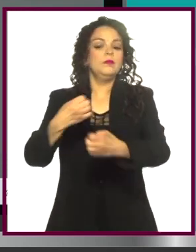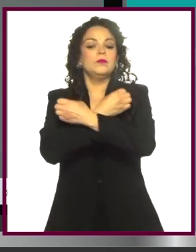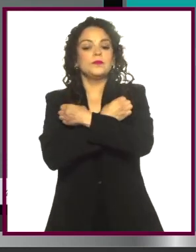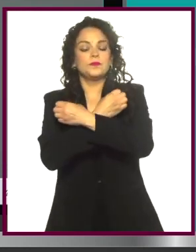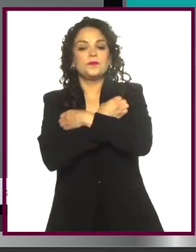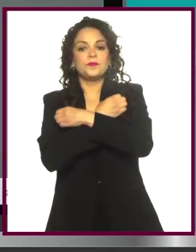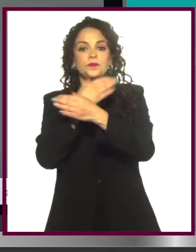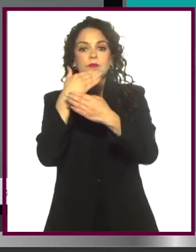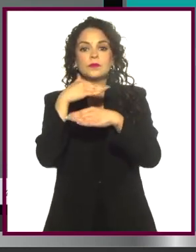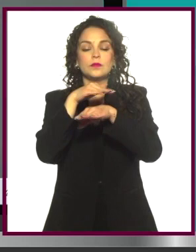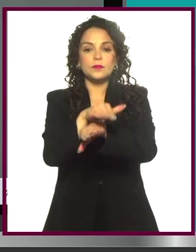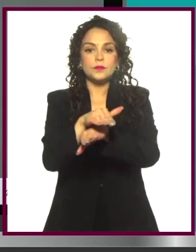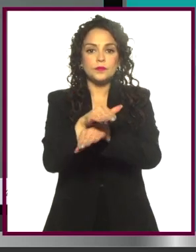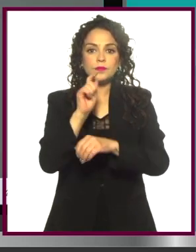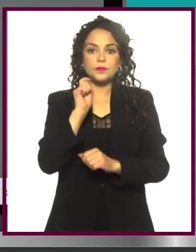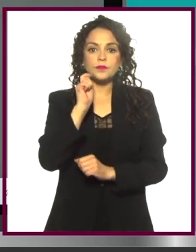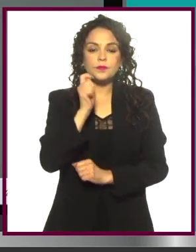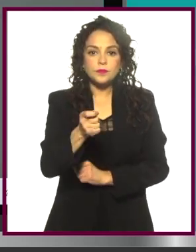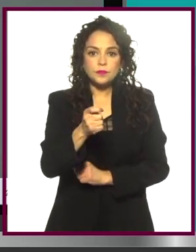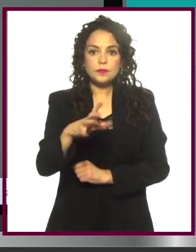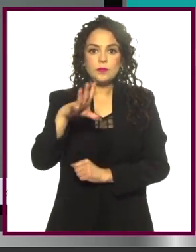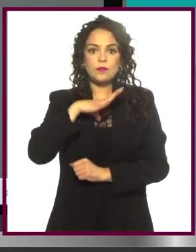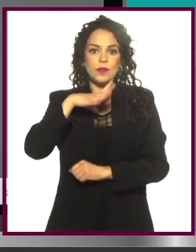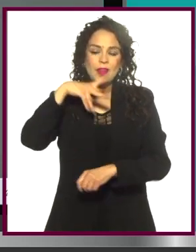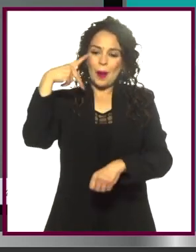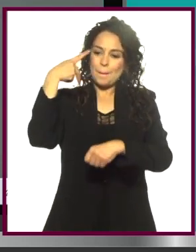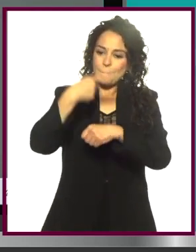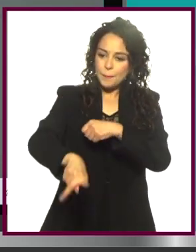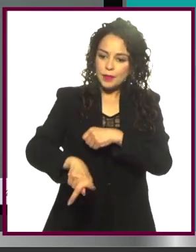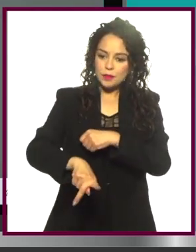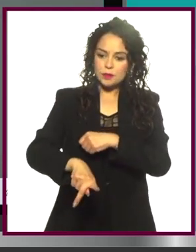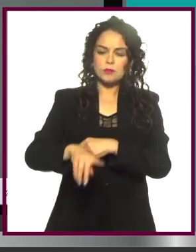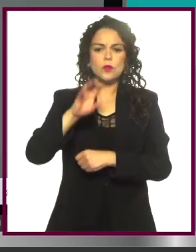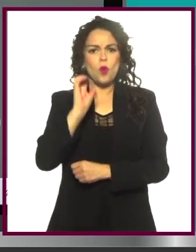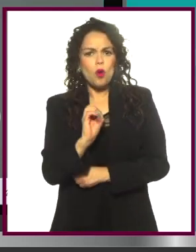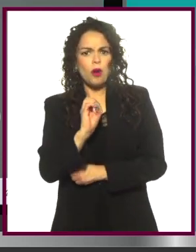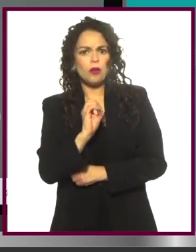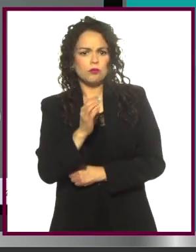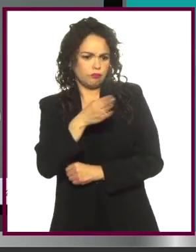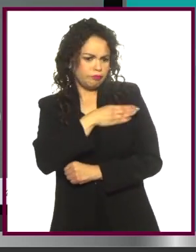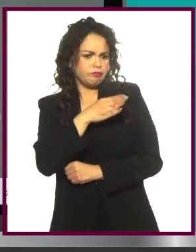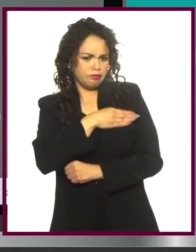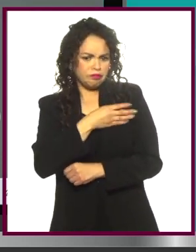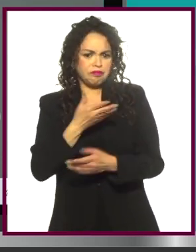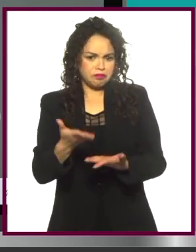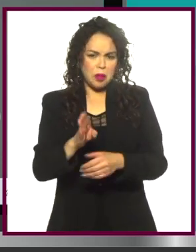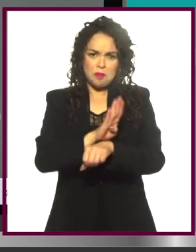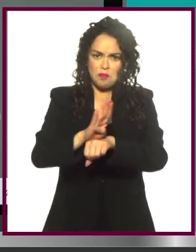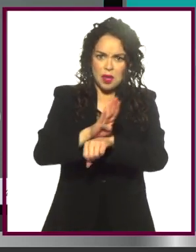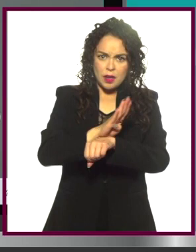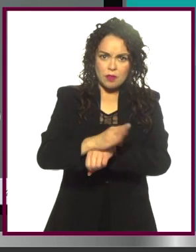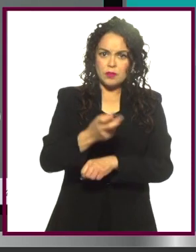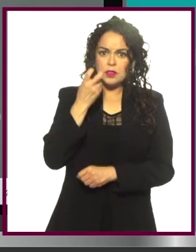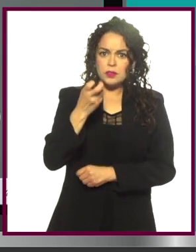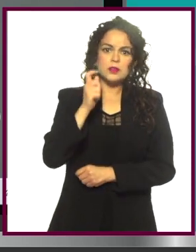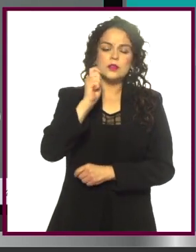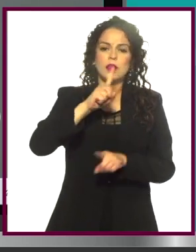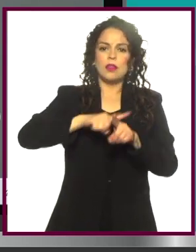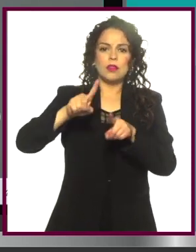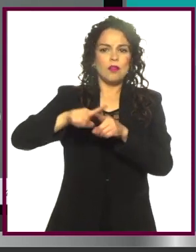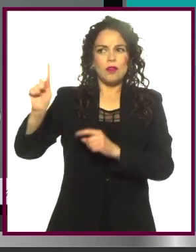personas sobre las amenazas y las bondades que pueden llegar a tener todos esos